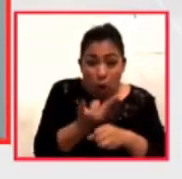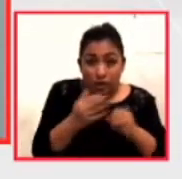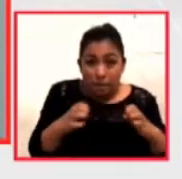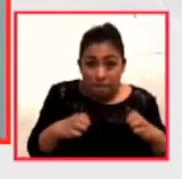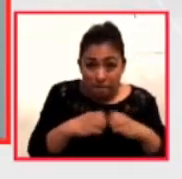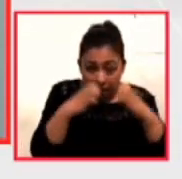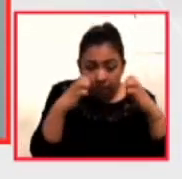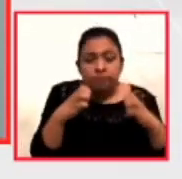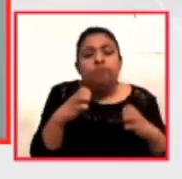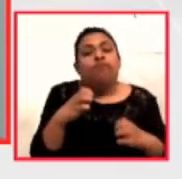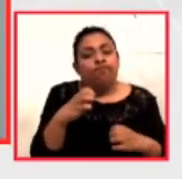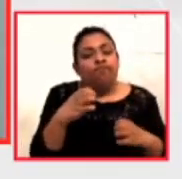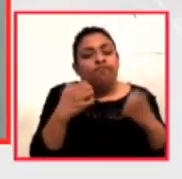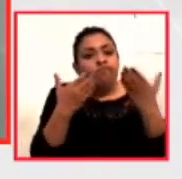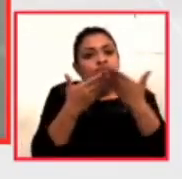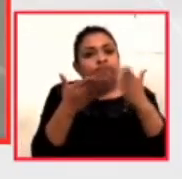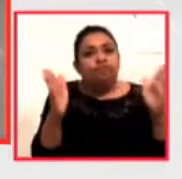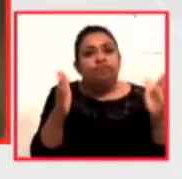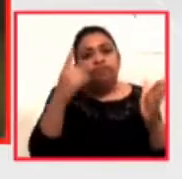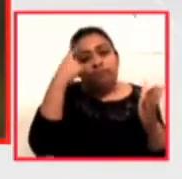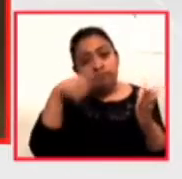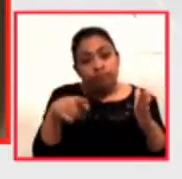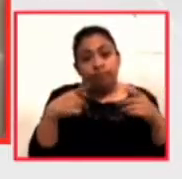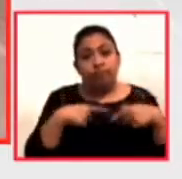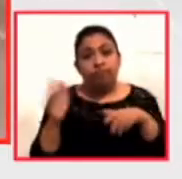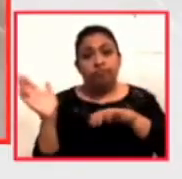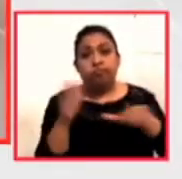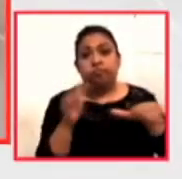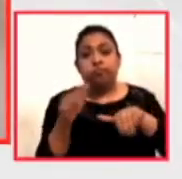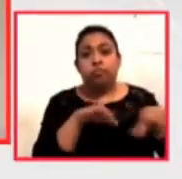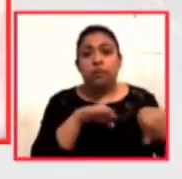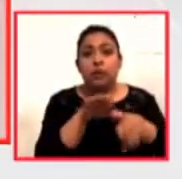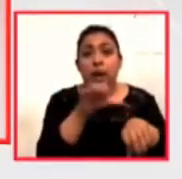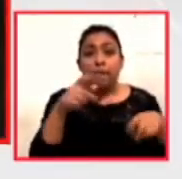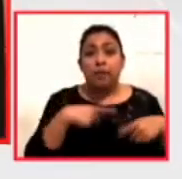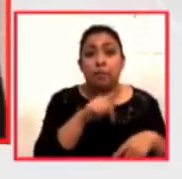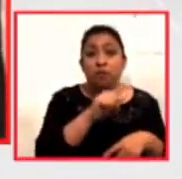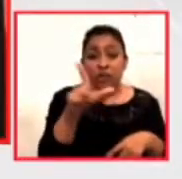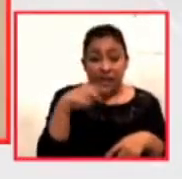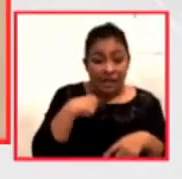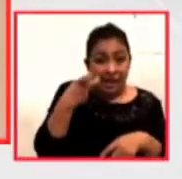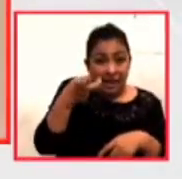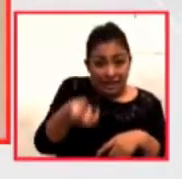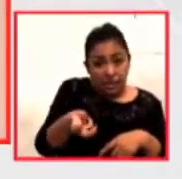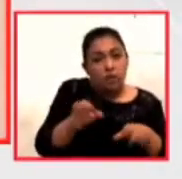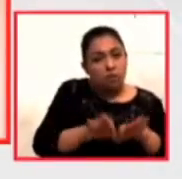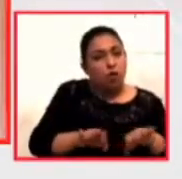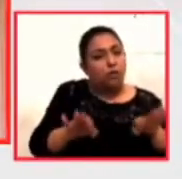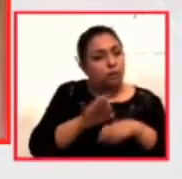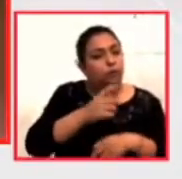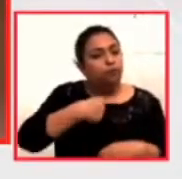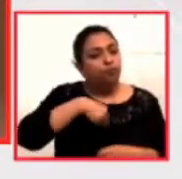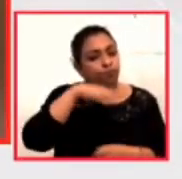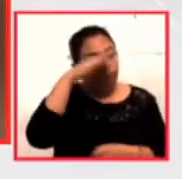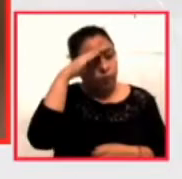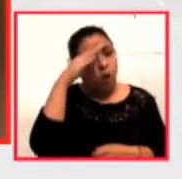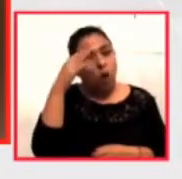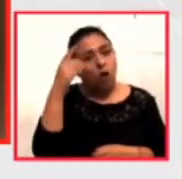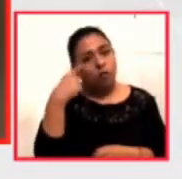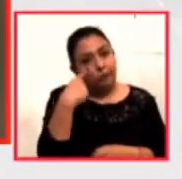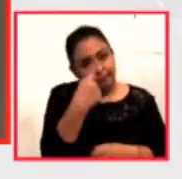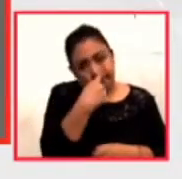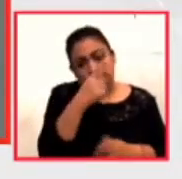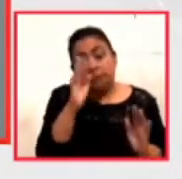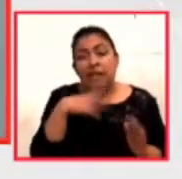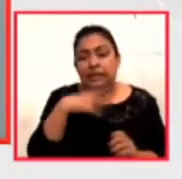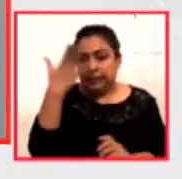el espacio para empleos a los profesionales desde ese punto consideramos muy importante. Sabemos que es un